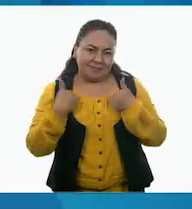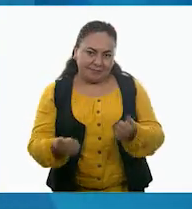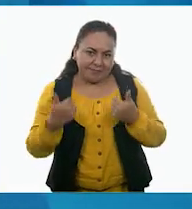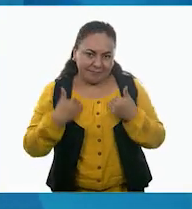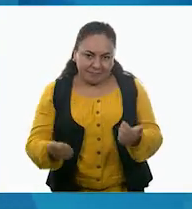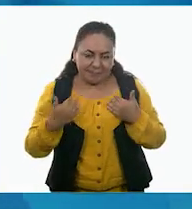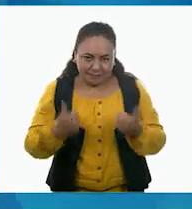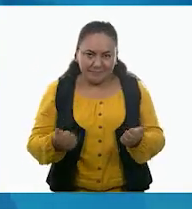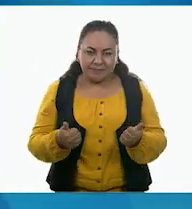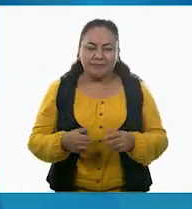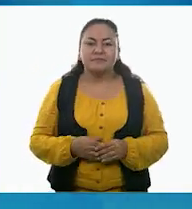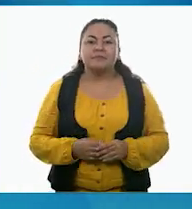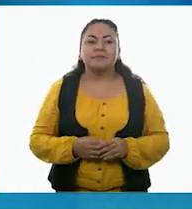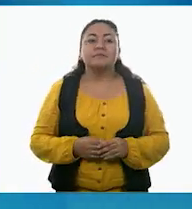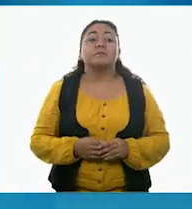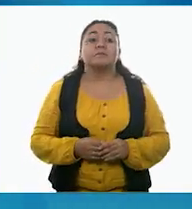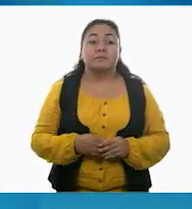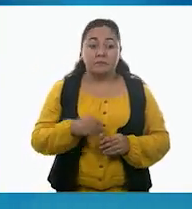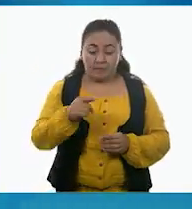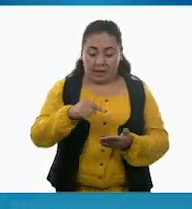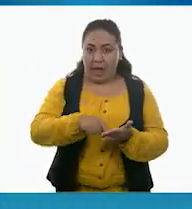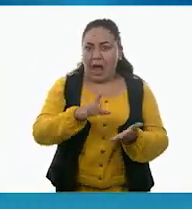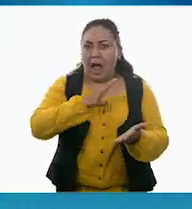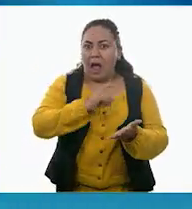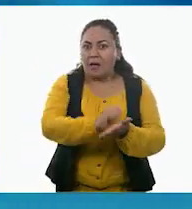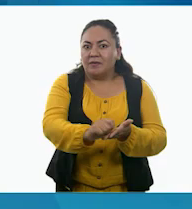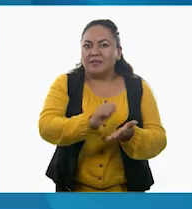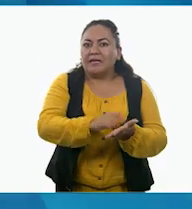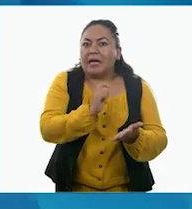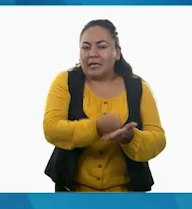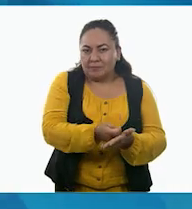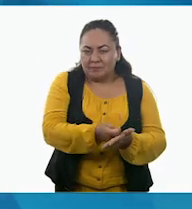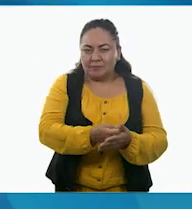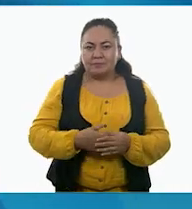Te hoyo, va a quien ameta. Tanio que graca, uca.